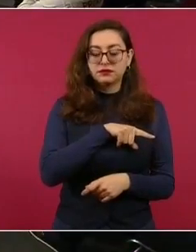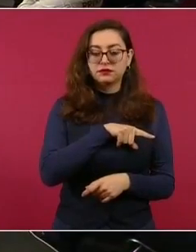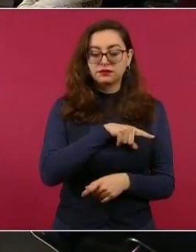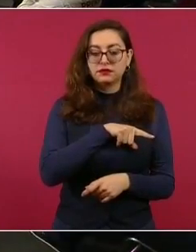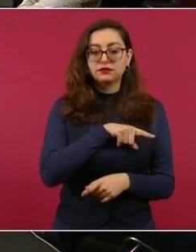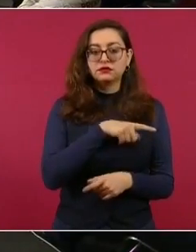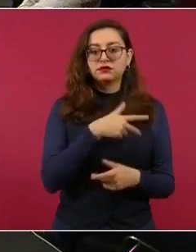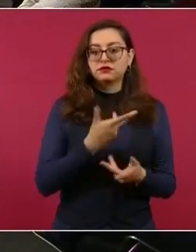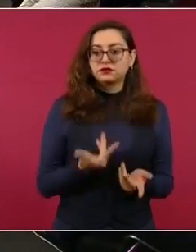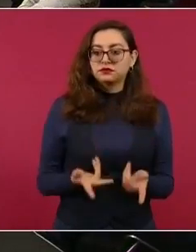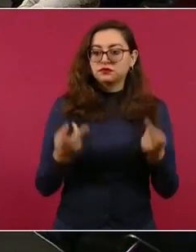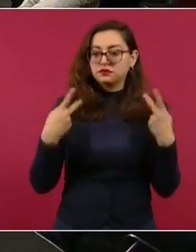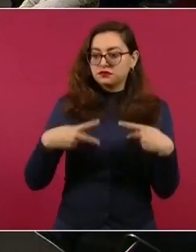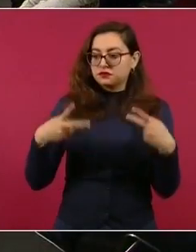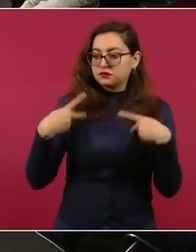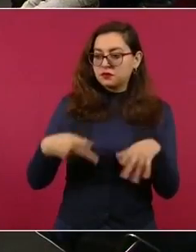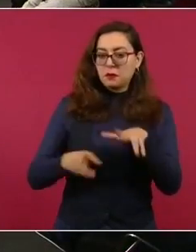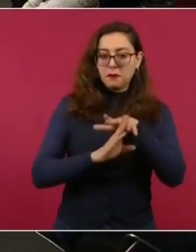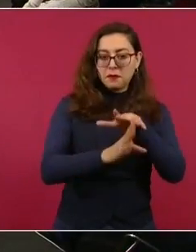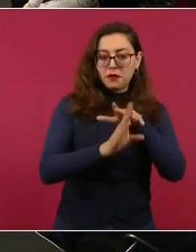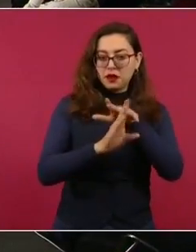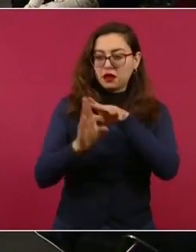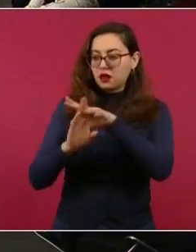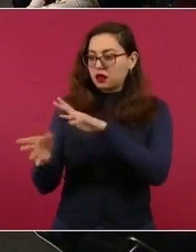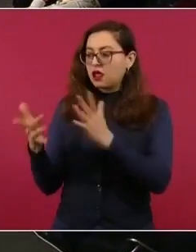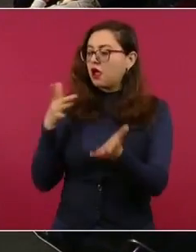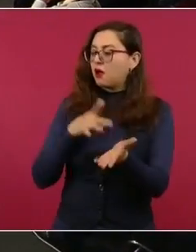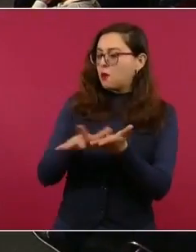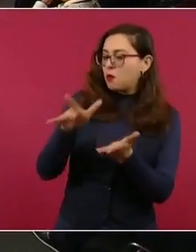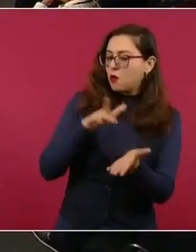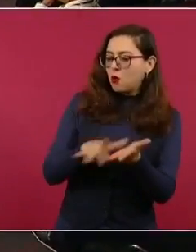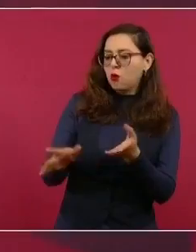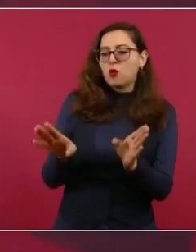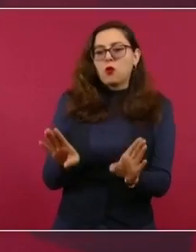apoyo a nuestros migrantes nuestro